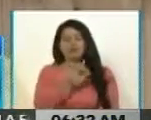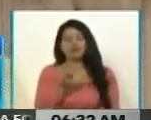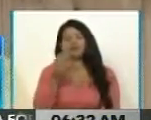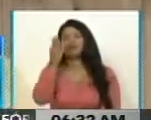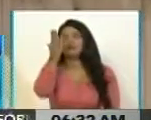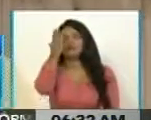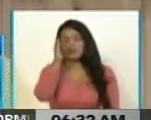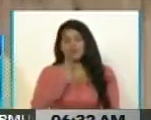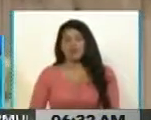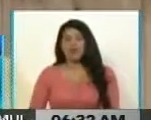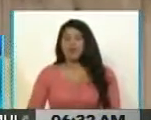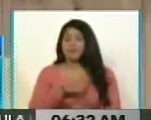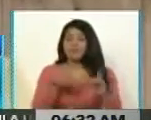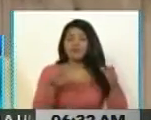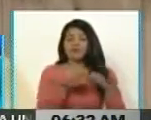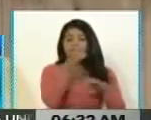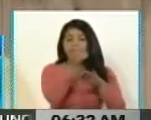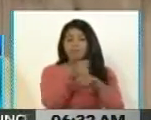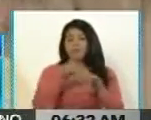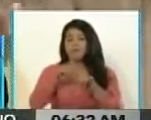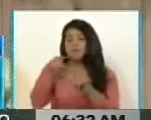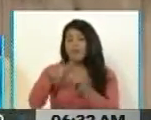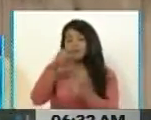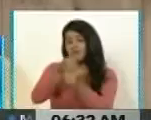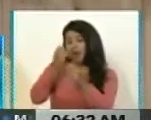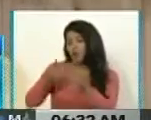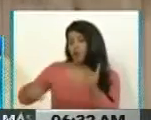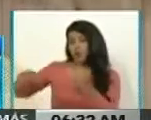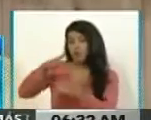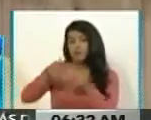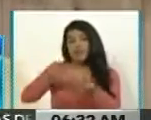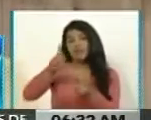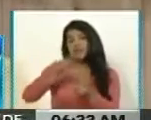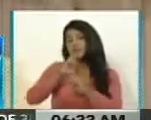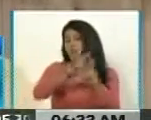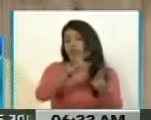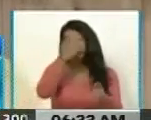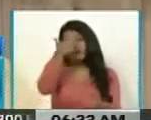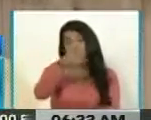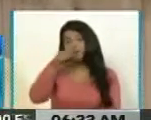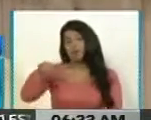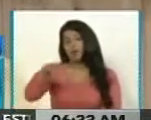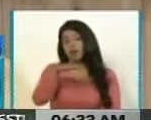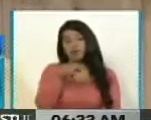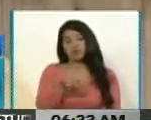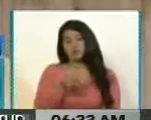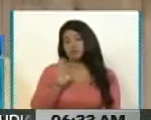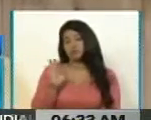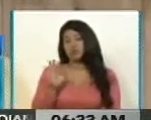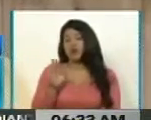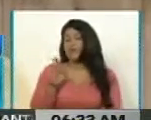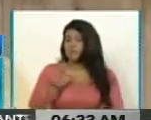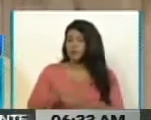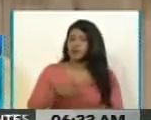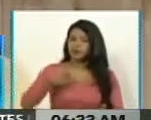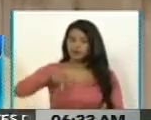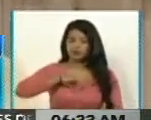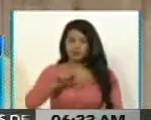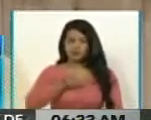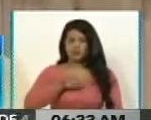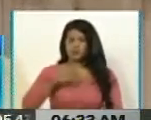la directiva del metro y los propios trabajadores del metro ahora darle respuesta a los usuarios, quienes hemos sido o somos